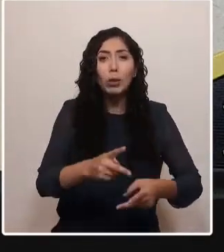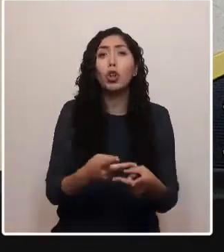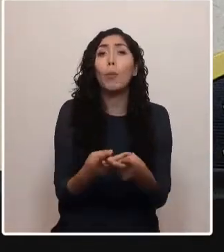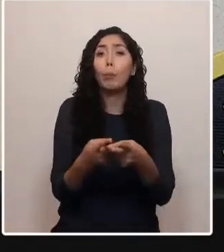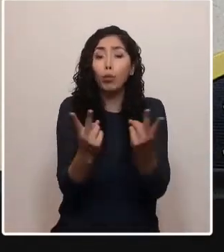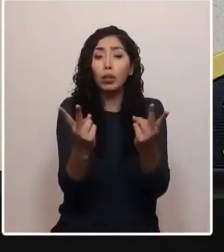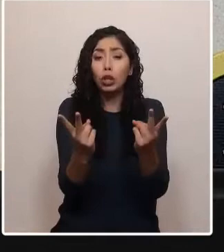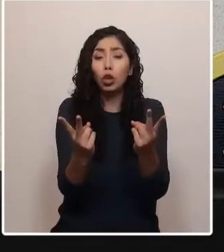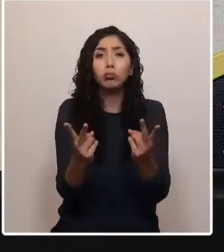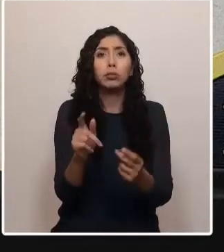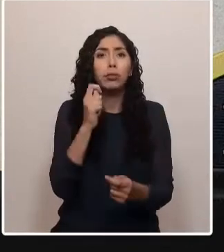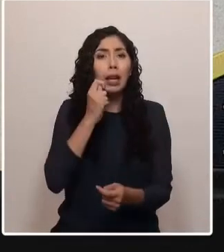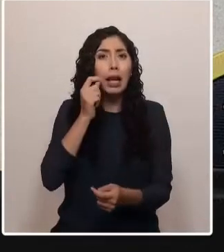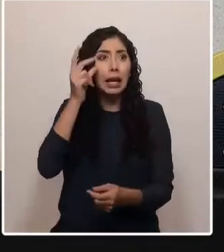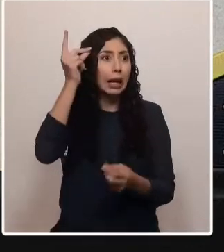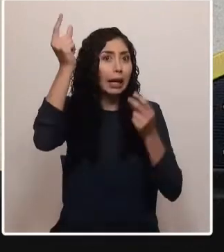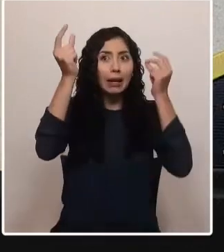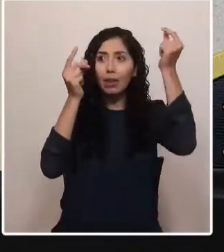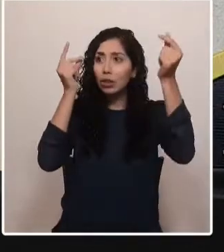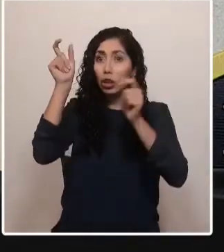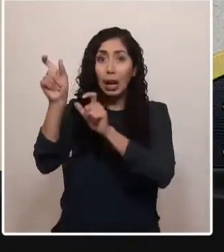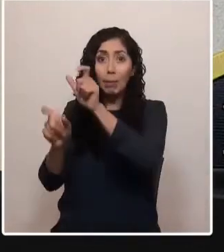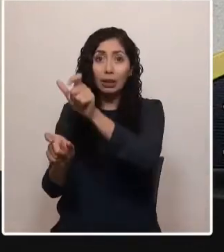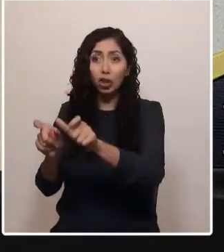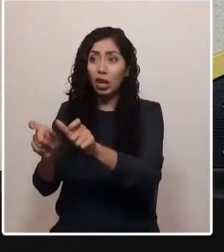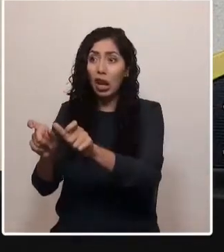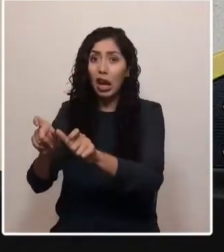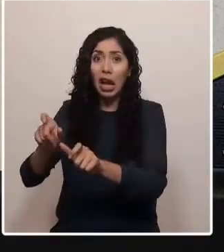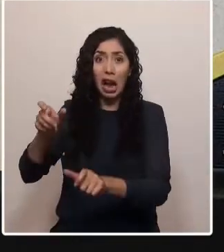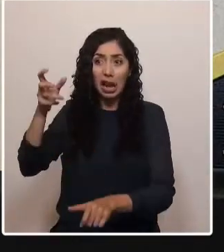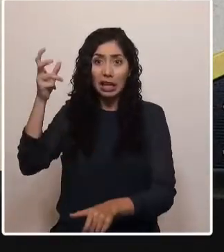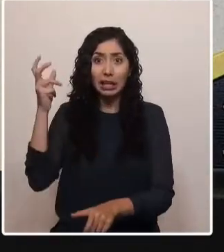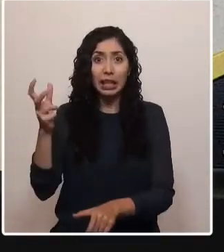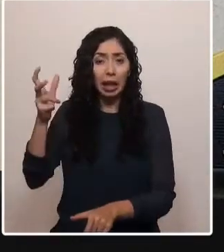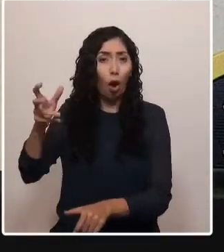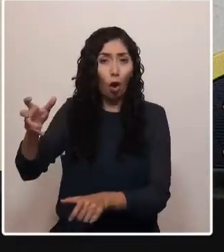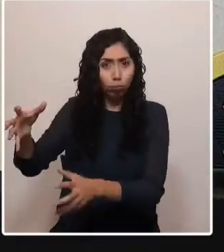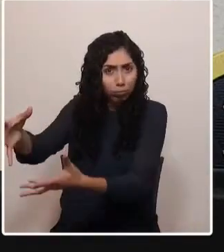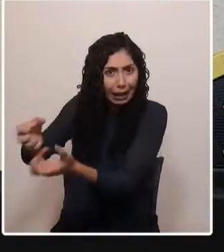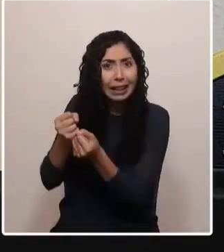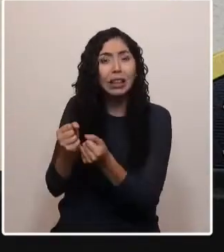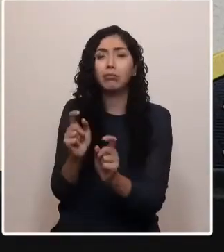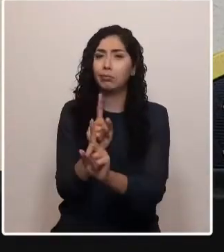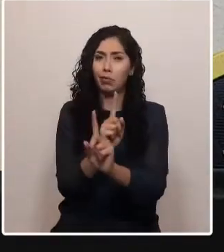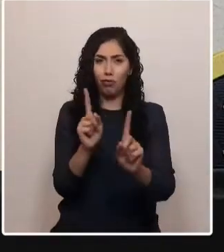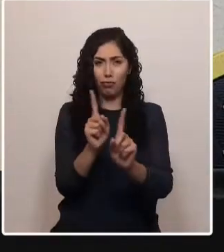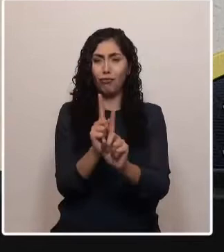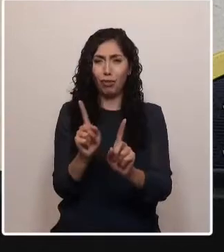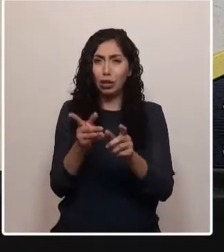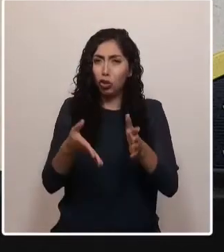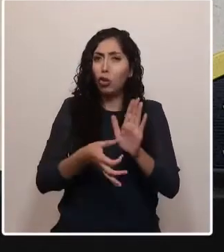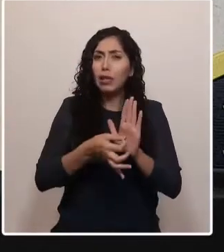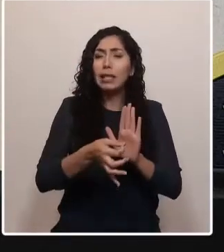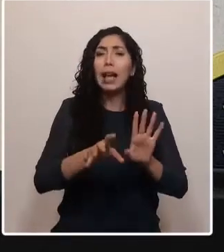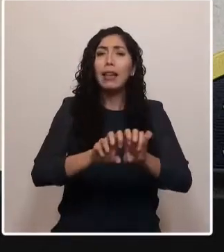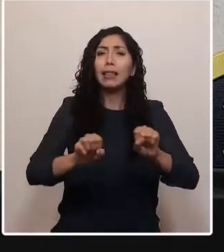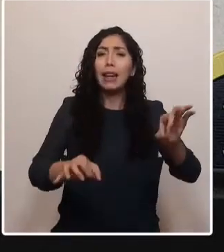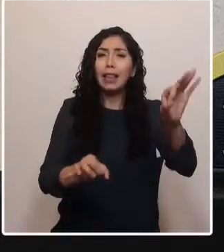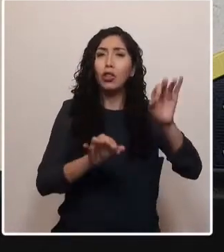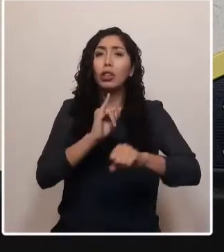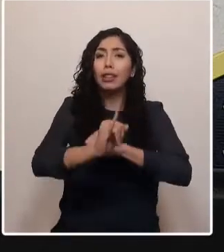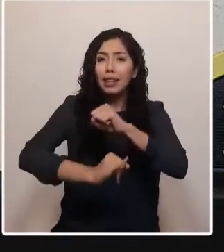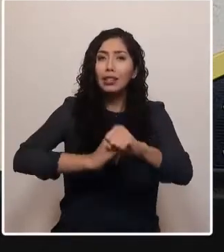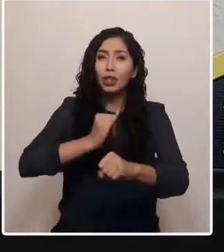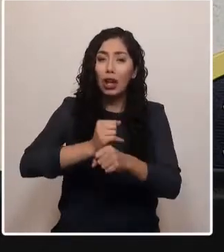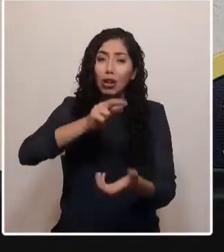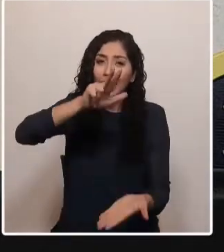expropiará las creaciones de ningún autor, de nadie, así lo señalan los tratados internacionales ratificados y vigentes en Chile y